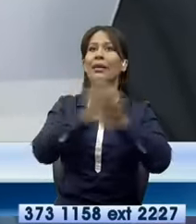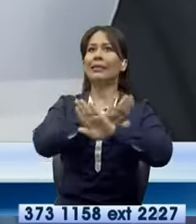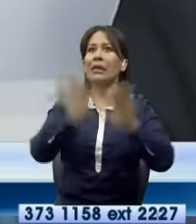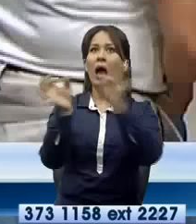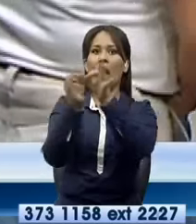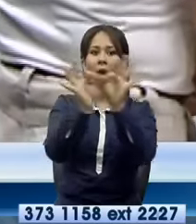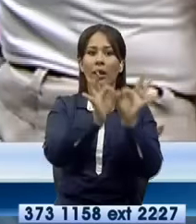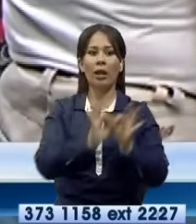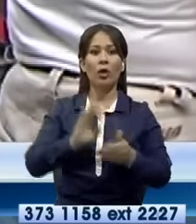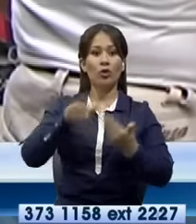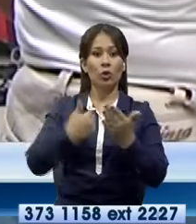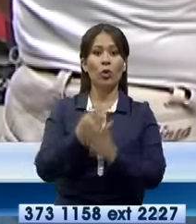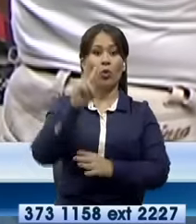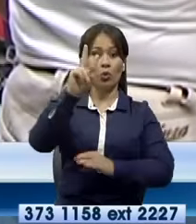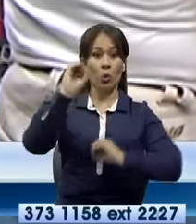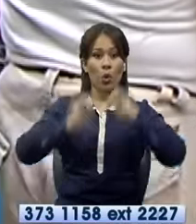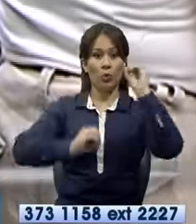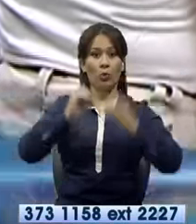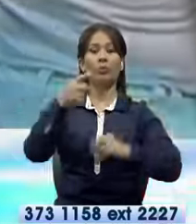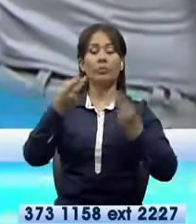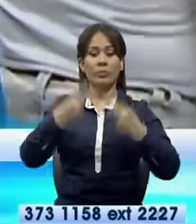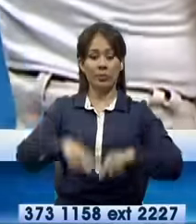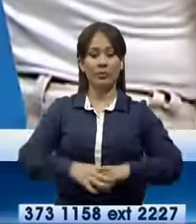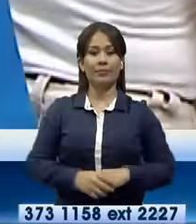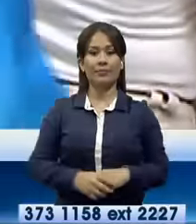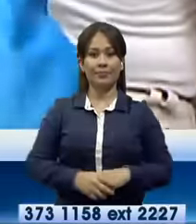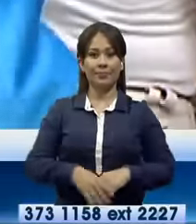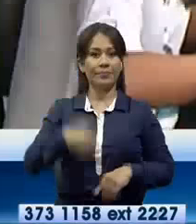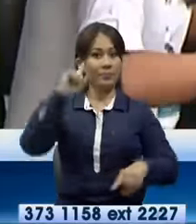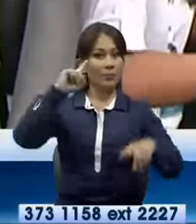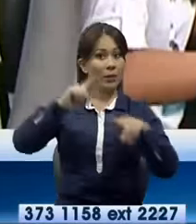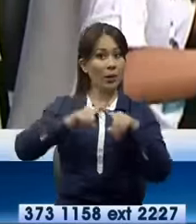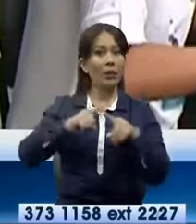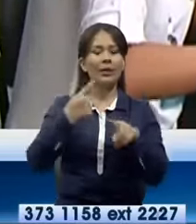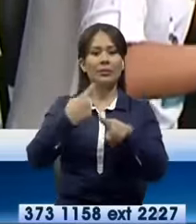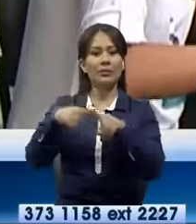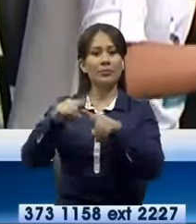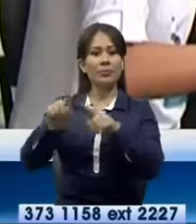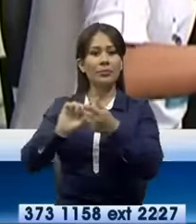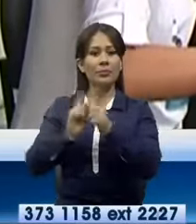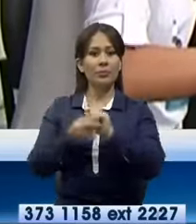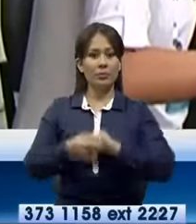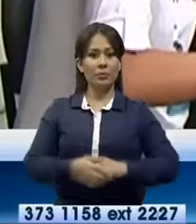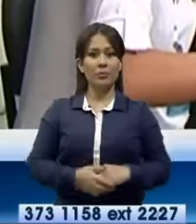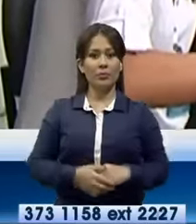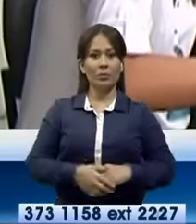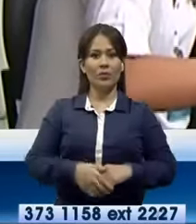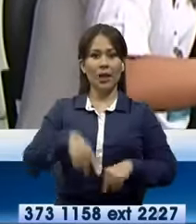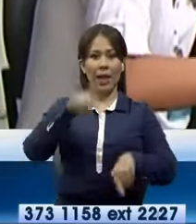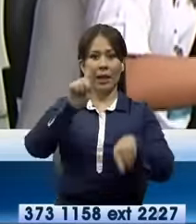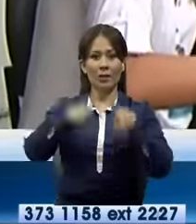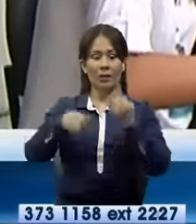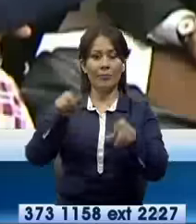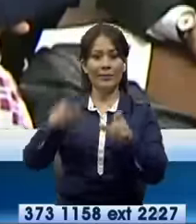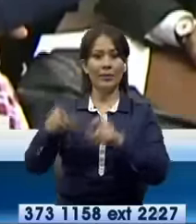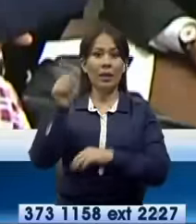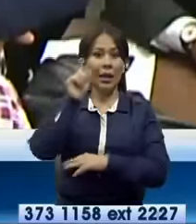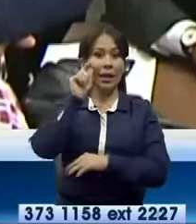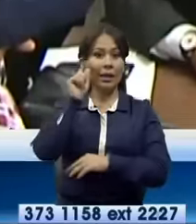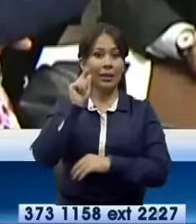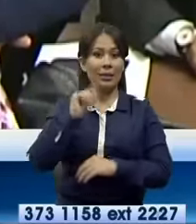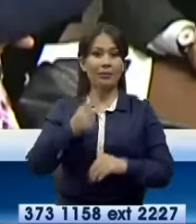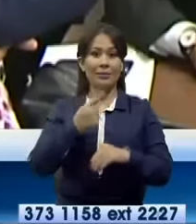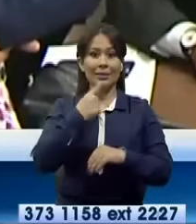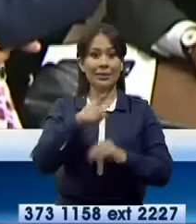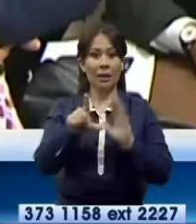2 de octubre. En esa construcción también se han definido varios cambios en el género de algunos electores, al amparo de la Ley